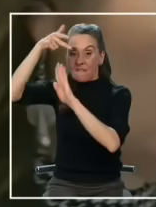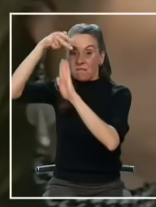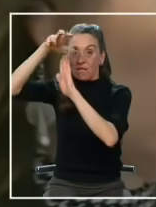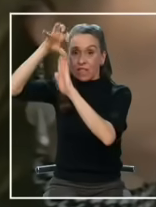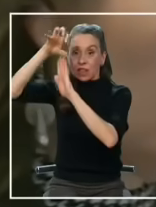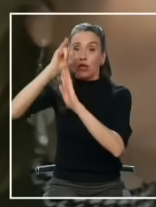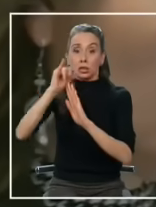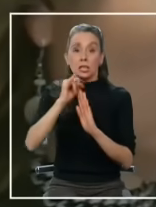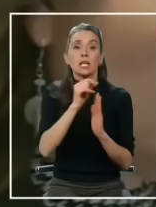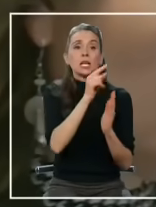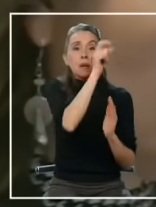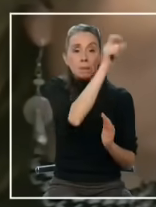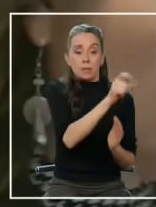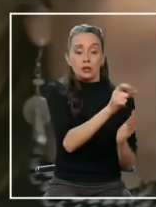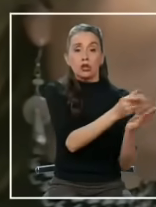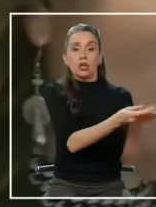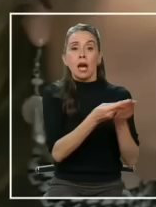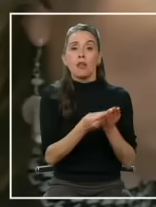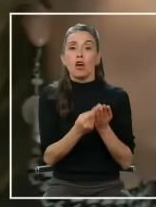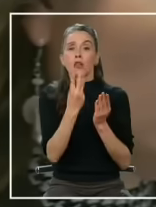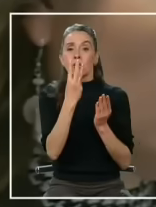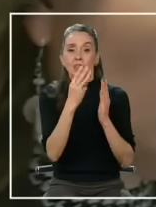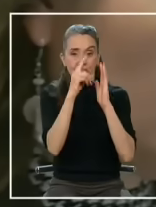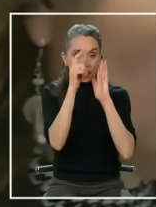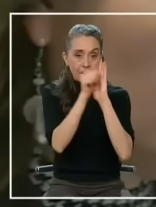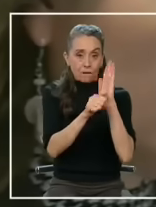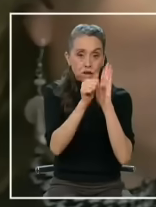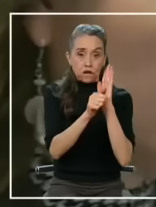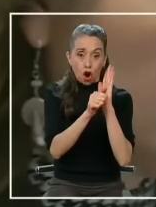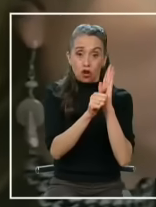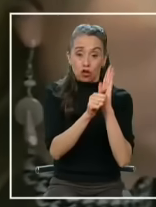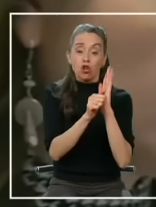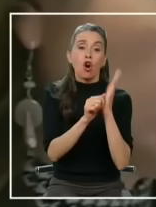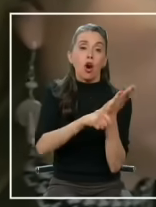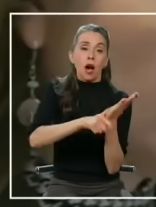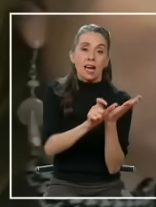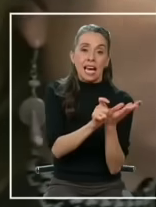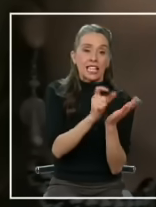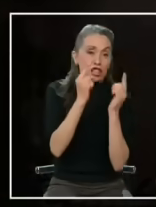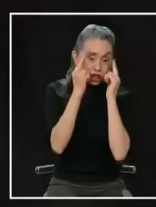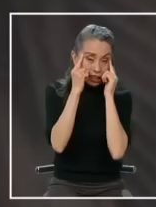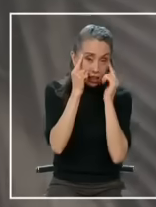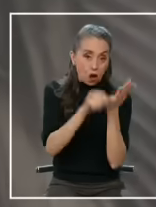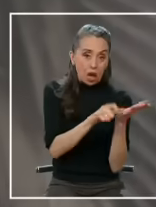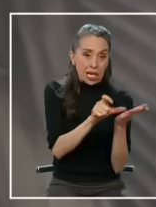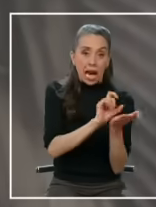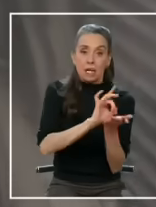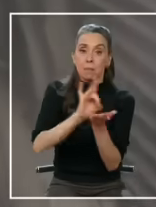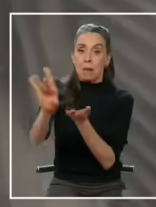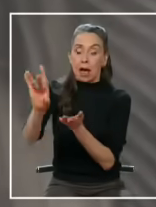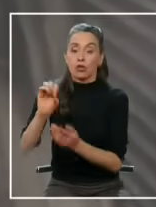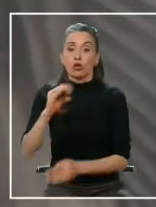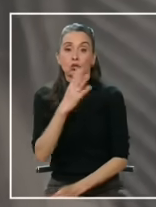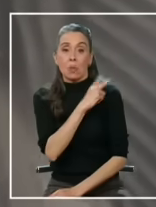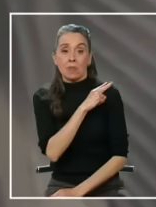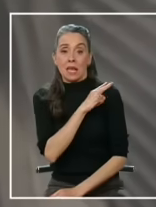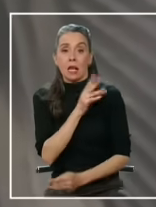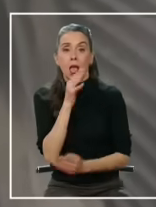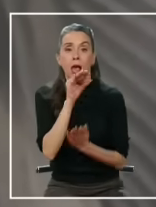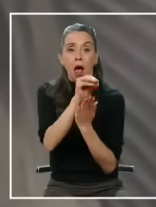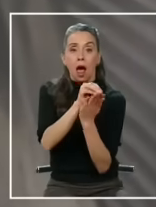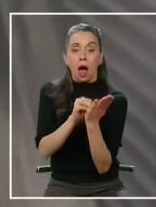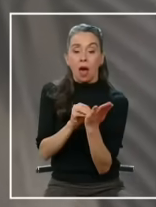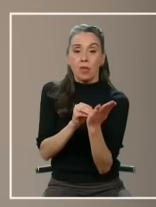3 fotografías de las cédulas de identidad de los 3 ciudadanos de nacionalidad china que habían fiscalizado. Sin embargo, el subteniente no dejó